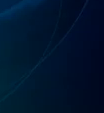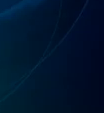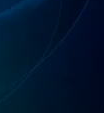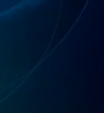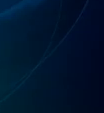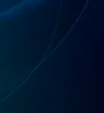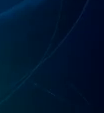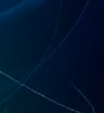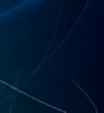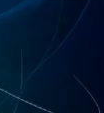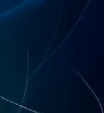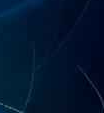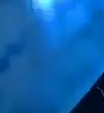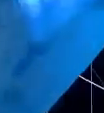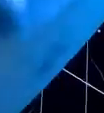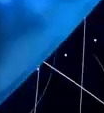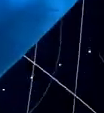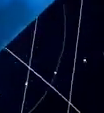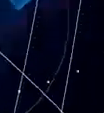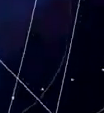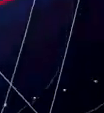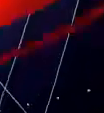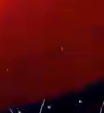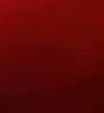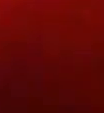Su cartelera.